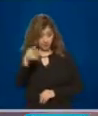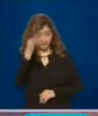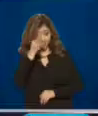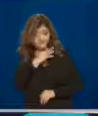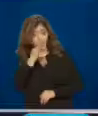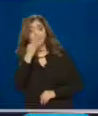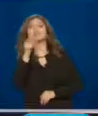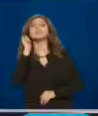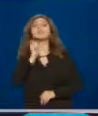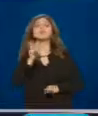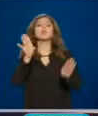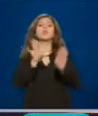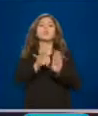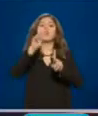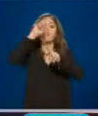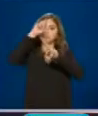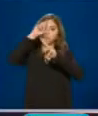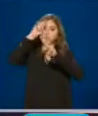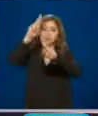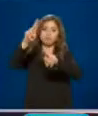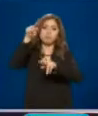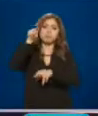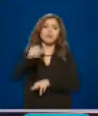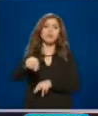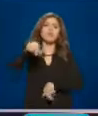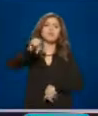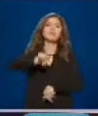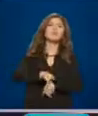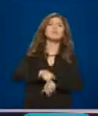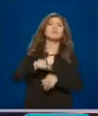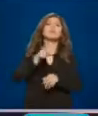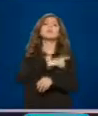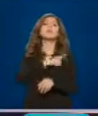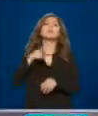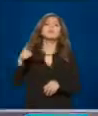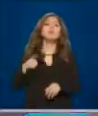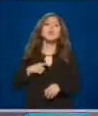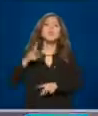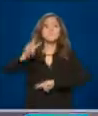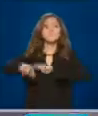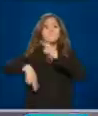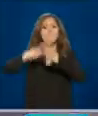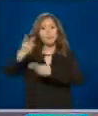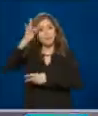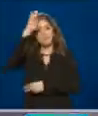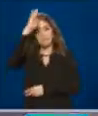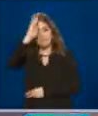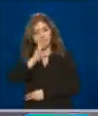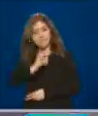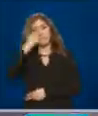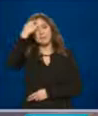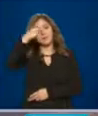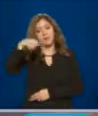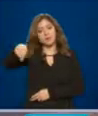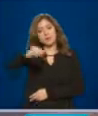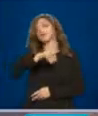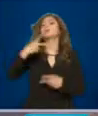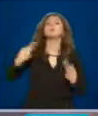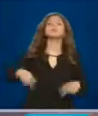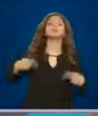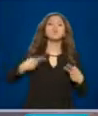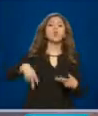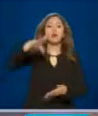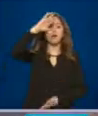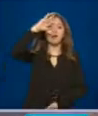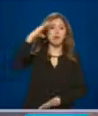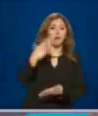fiesta de guardar. Ah, mira. Es de las importante fiestas saberlo. que implican ir a misa, o sea, para el catolicismo. Claro.